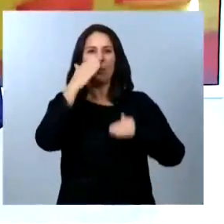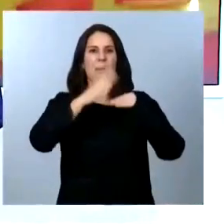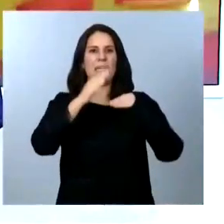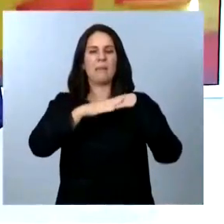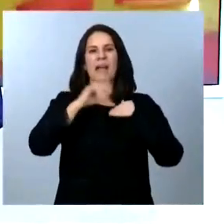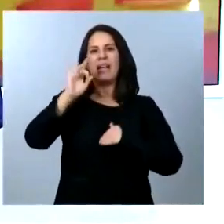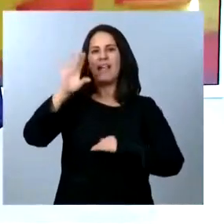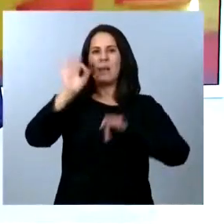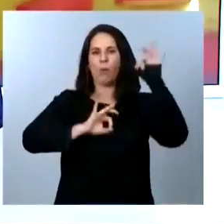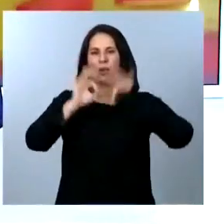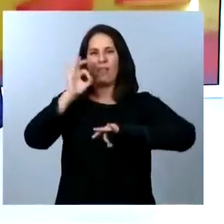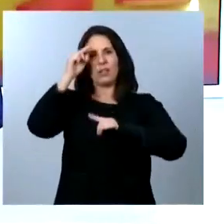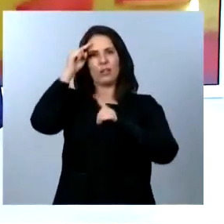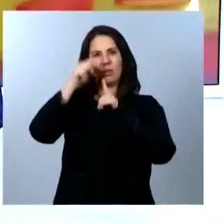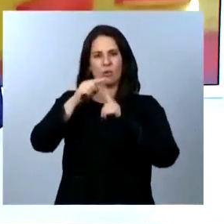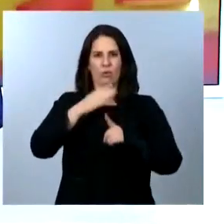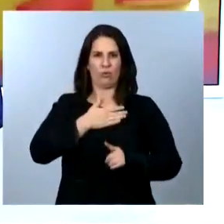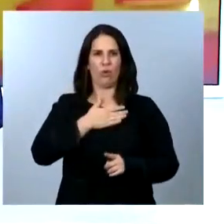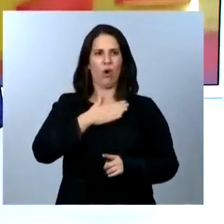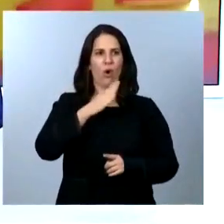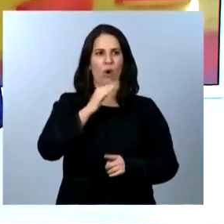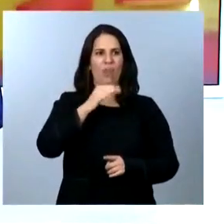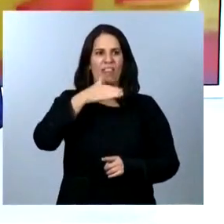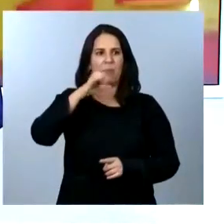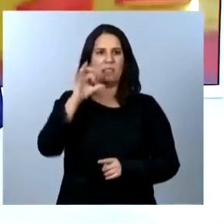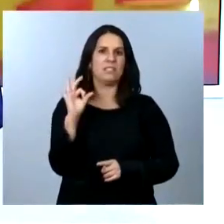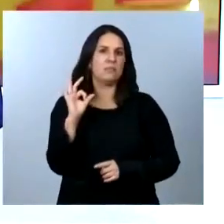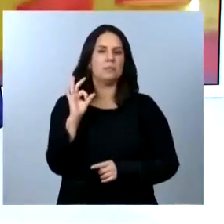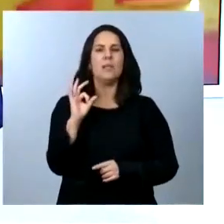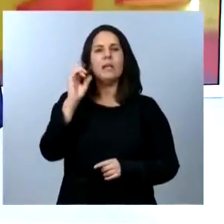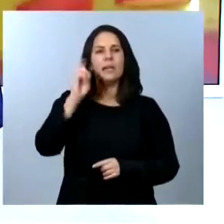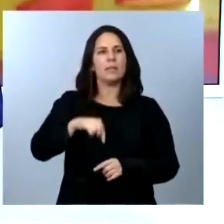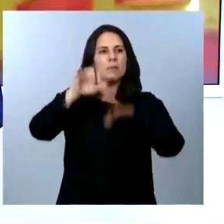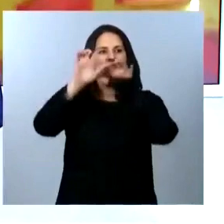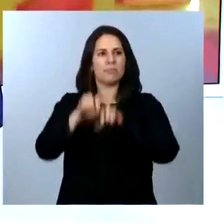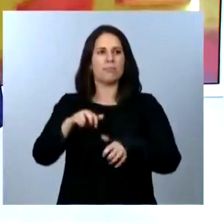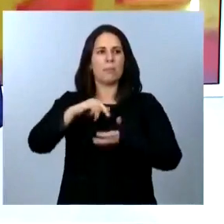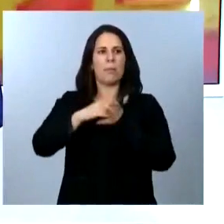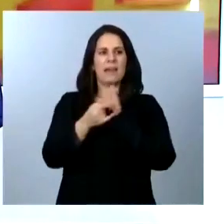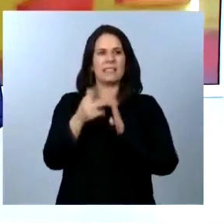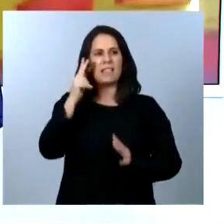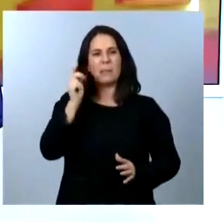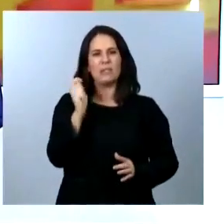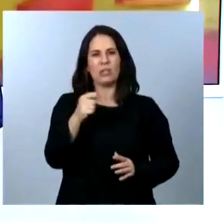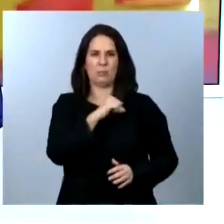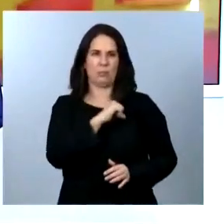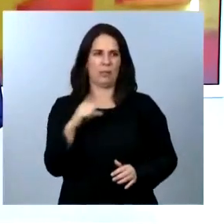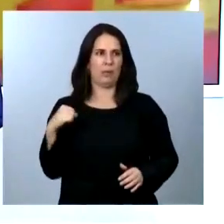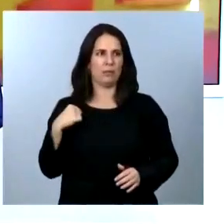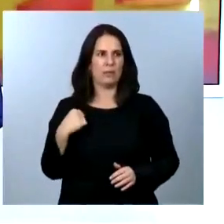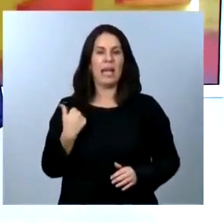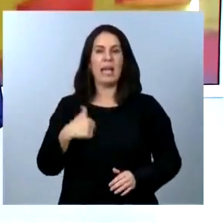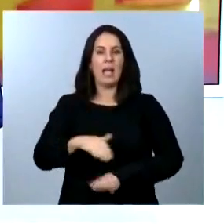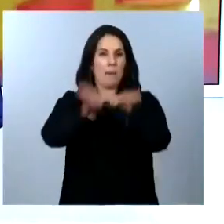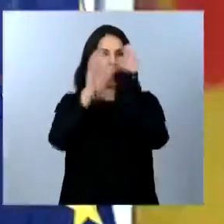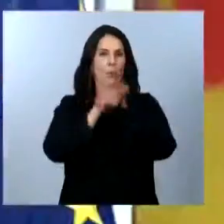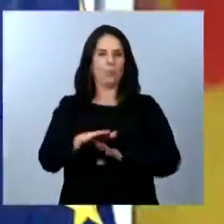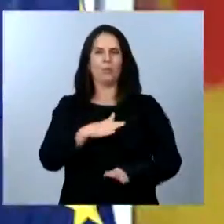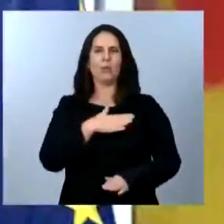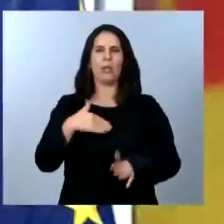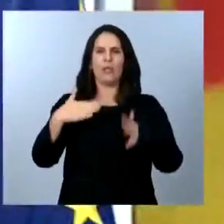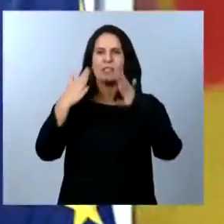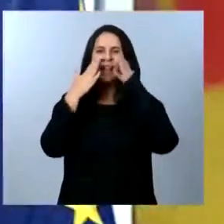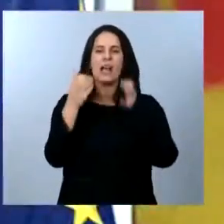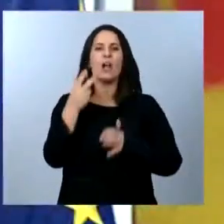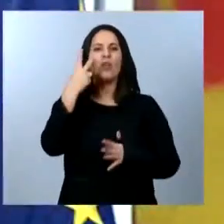las OCIMIS y reducimos las desgravaciones a los planes de pensiones privados. Por último, quisiera destacar 2 acuerdos que hemos